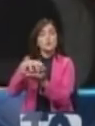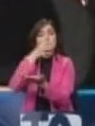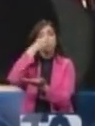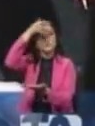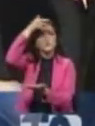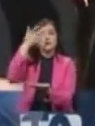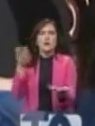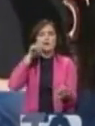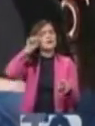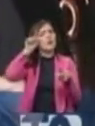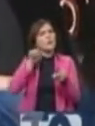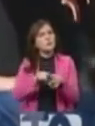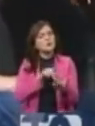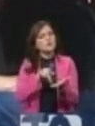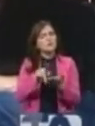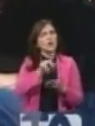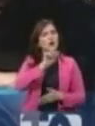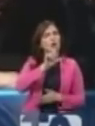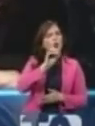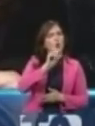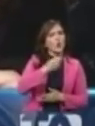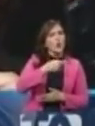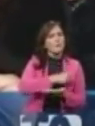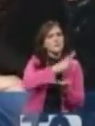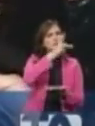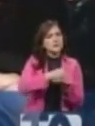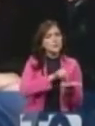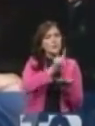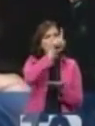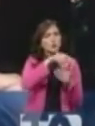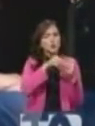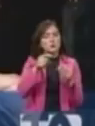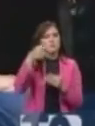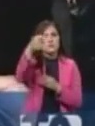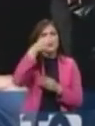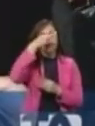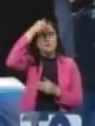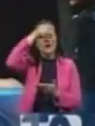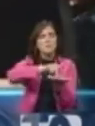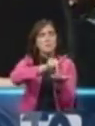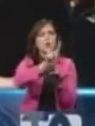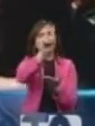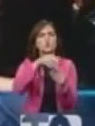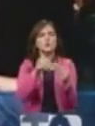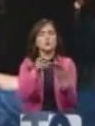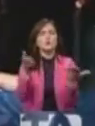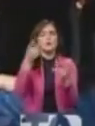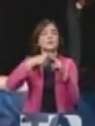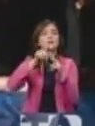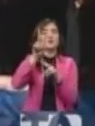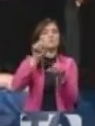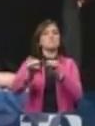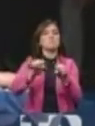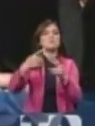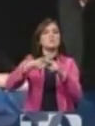los valores de peaje, tanto en Aloha como en Santo Domingo, de $1 por eje, y el inicio de esta tasa empezaba el día 2 de